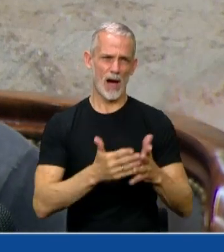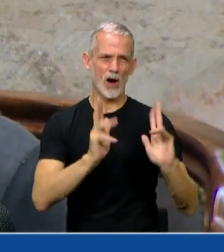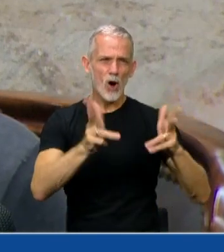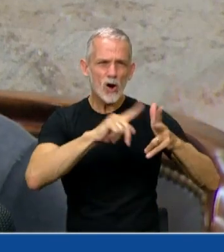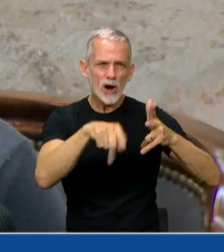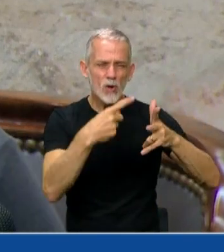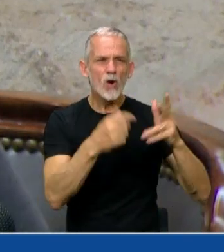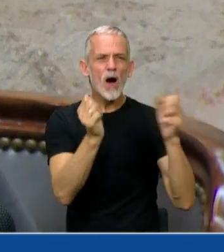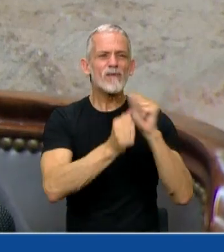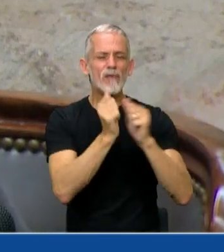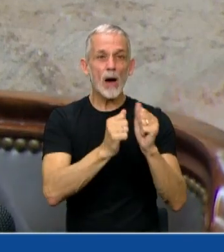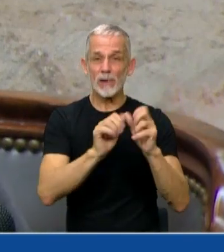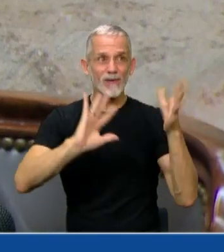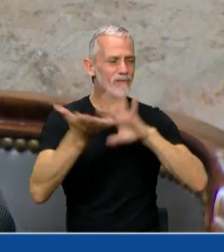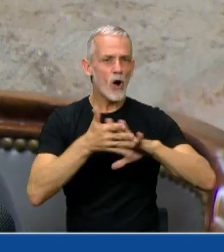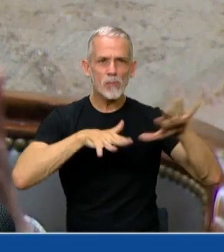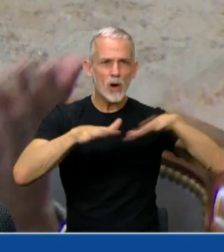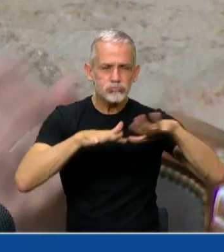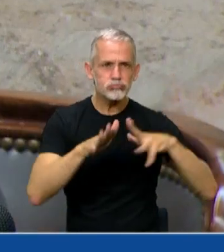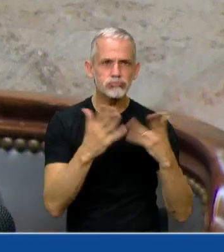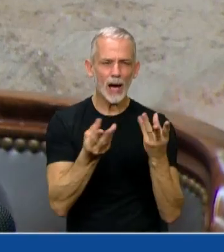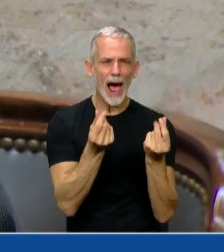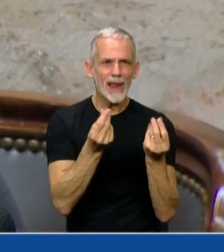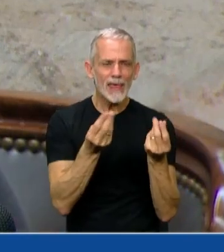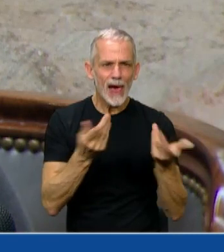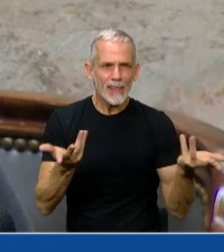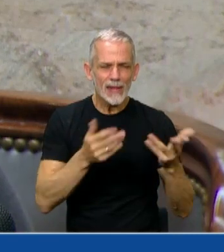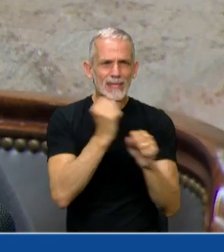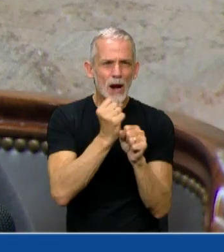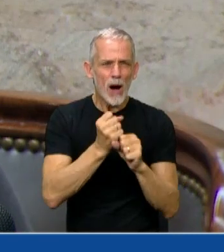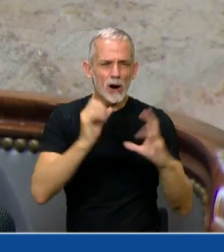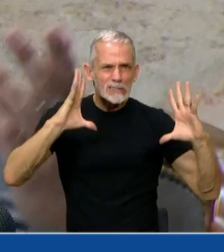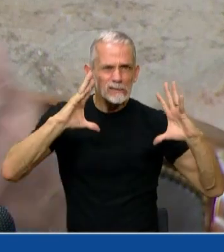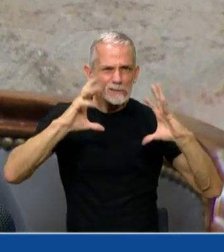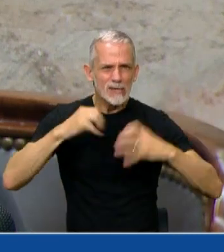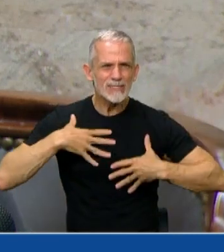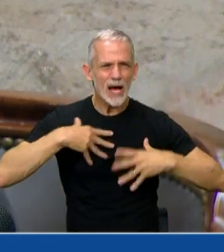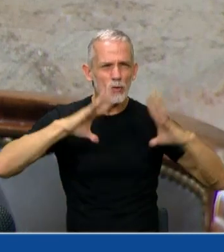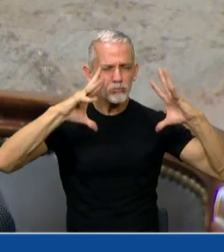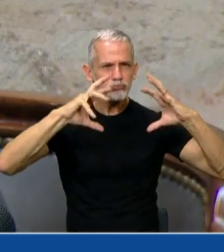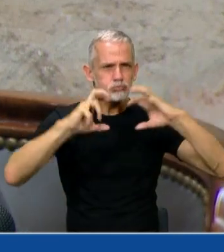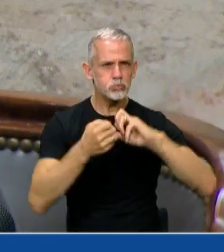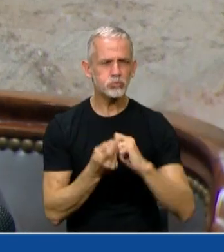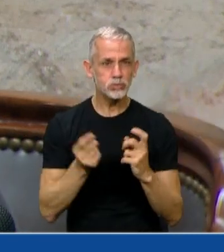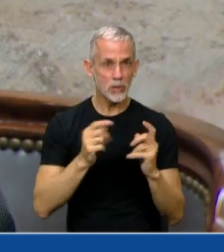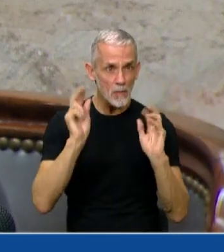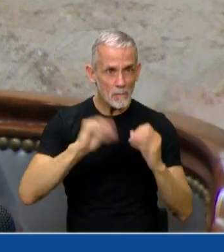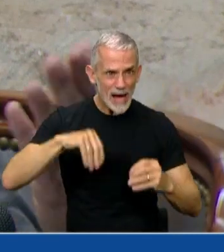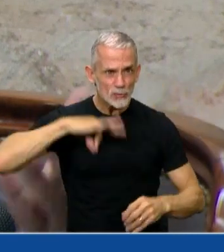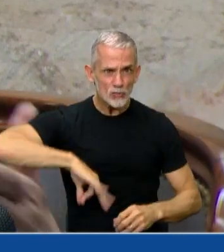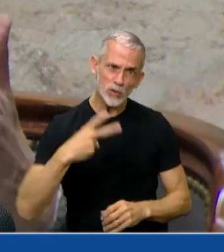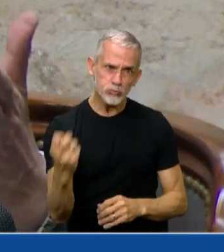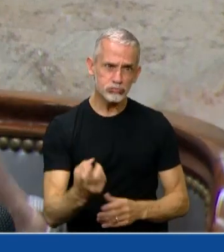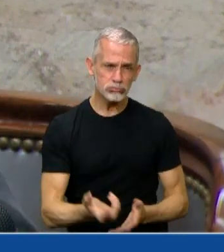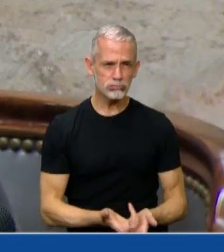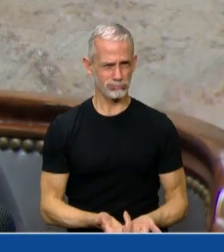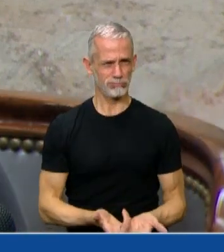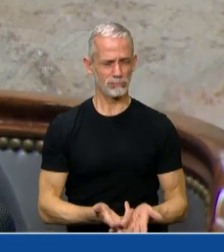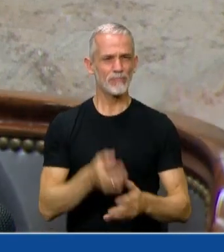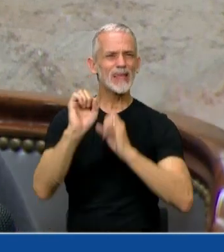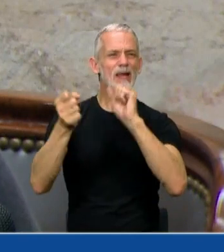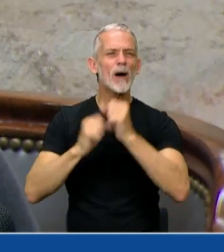por las condiciones de trabajo y tienen que encima ver semejante confiscación. Trabajadores